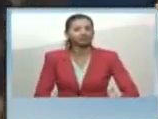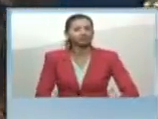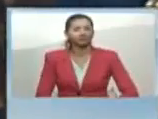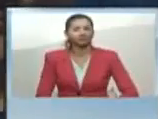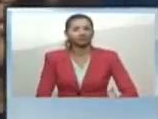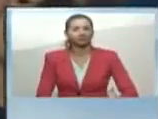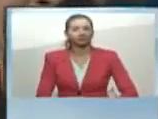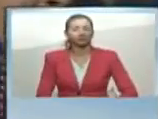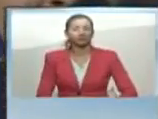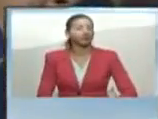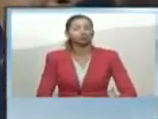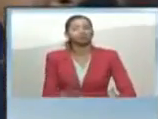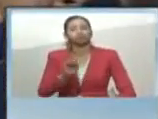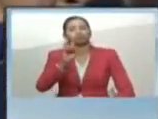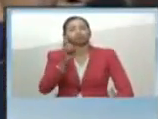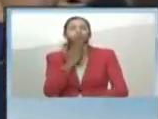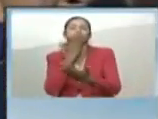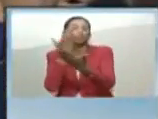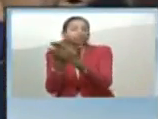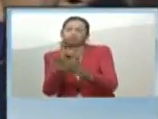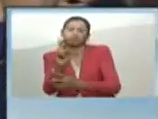no para plantearle, sino para